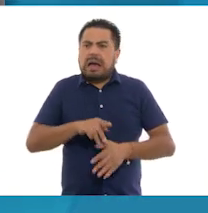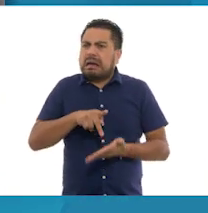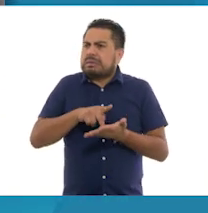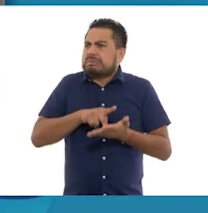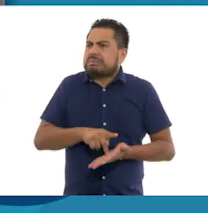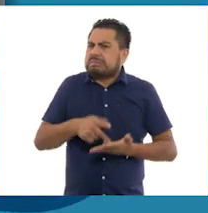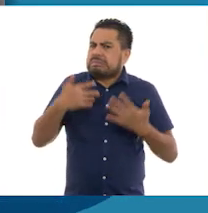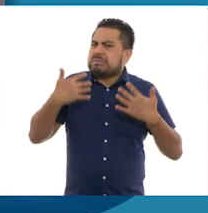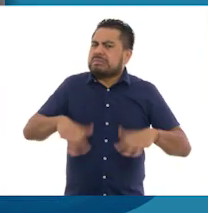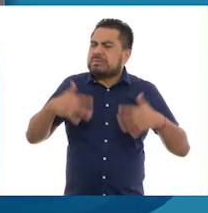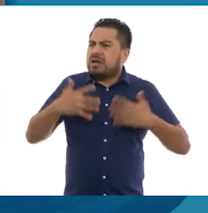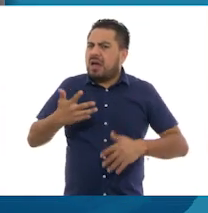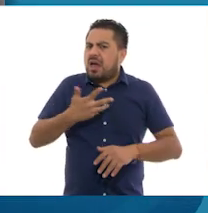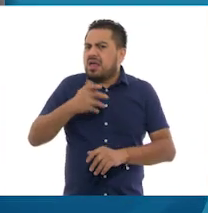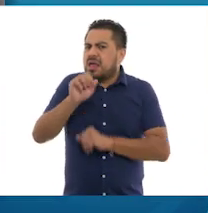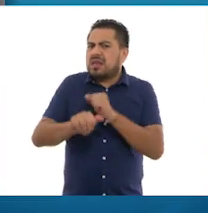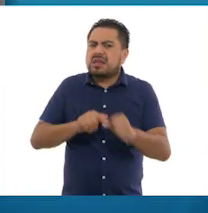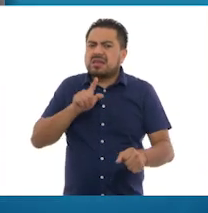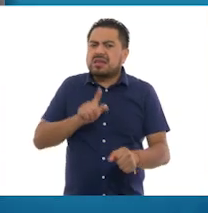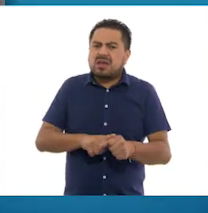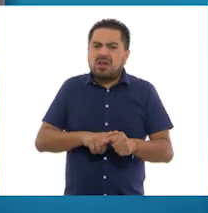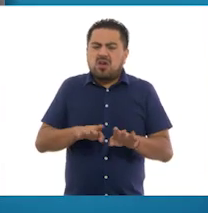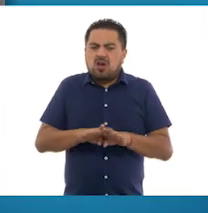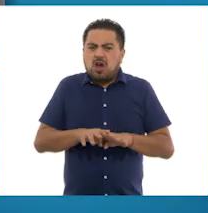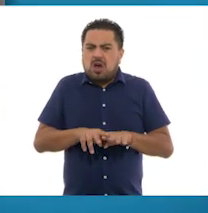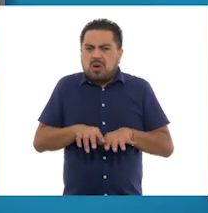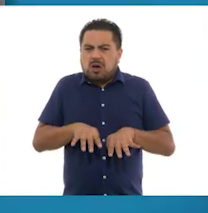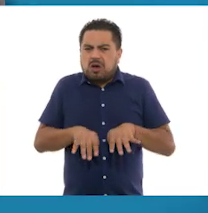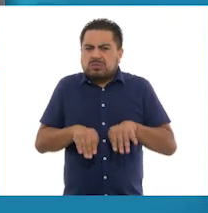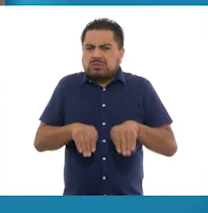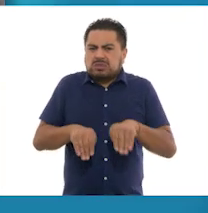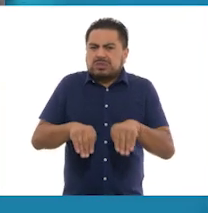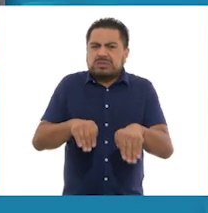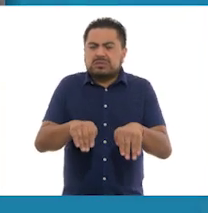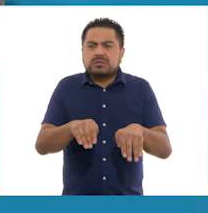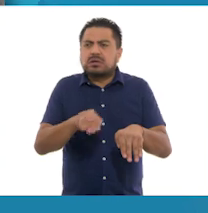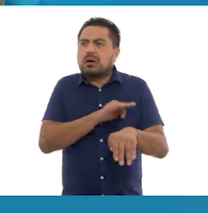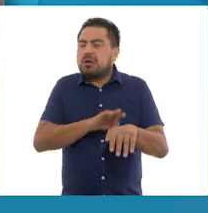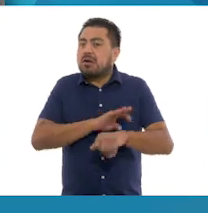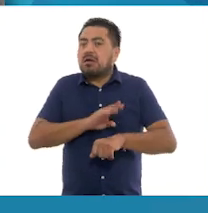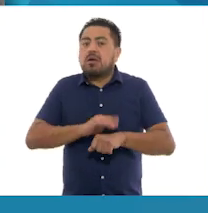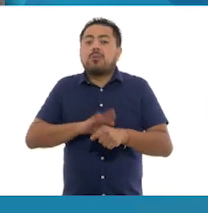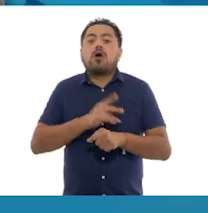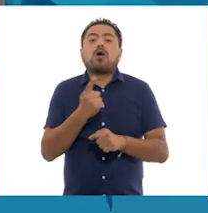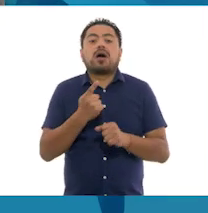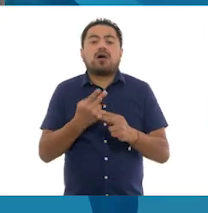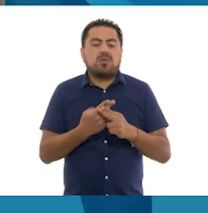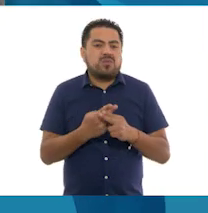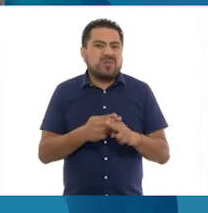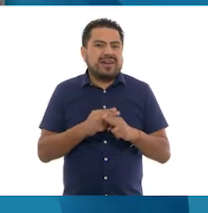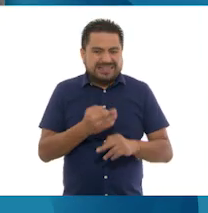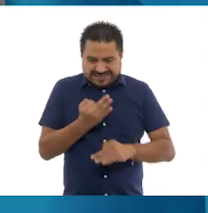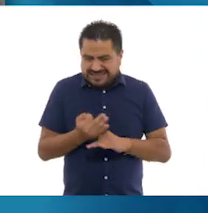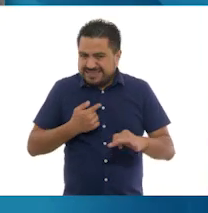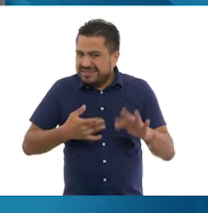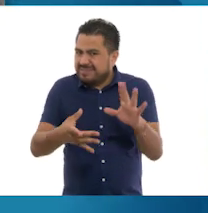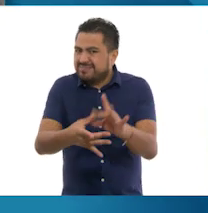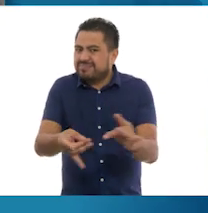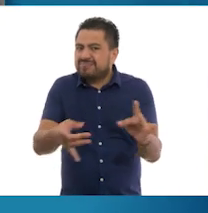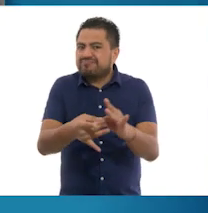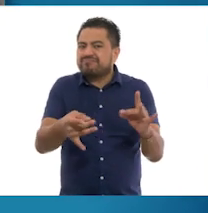tenían estos animales en puntitas? Sí, te lo permitían hacer porque los huesos, como te comento,